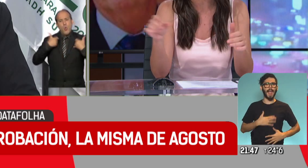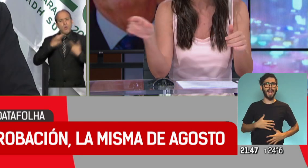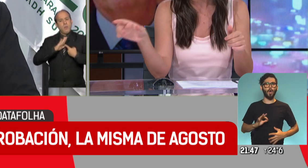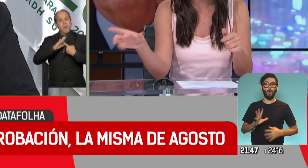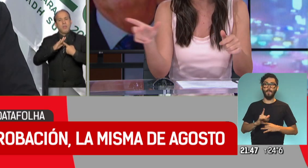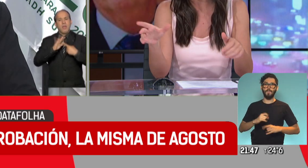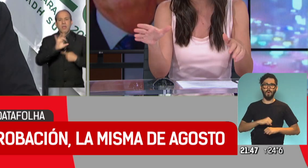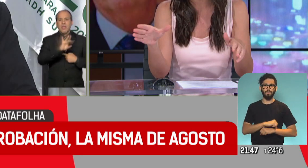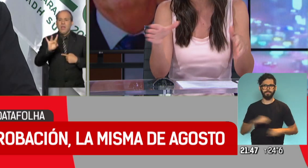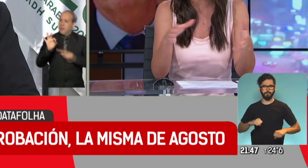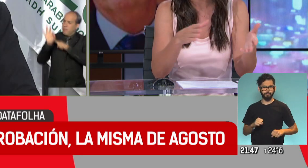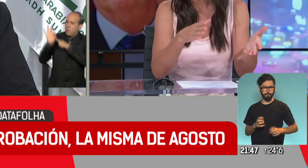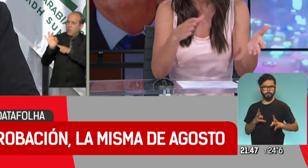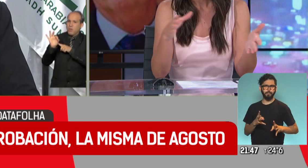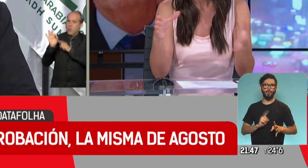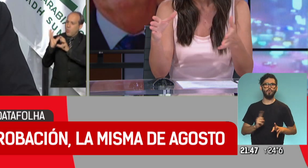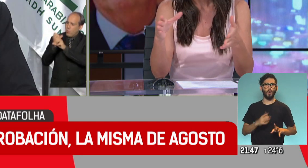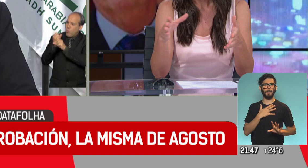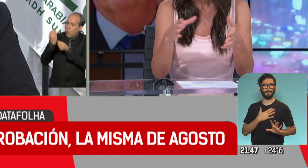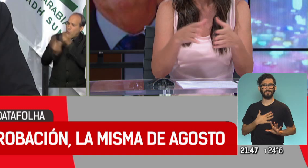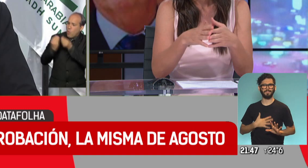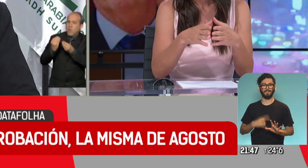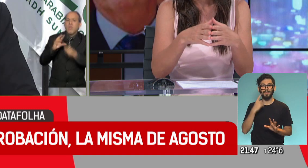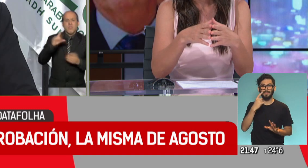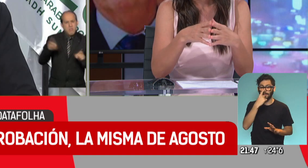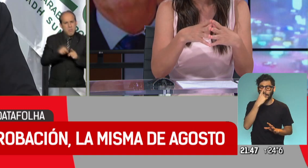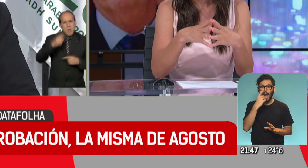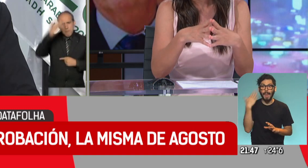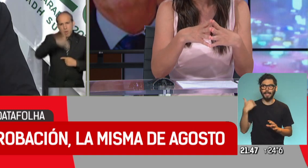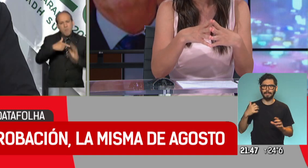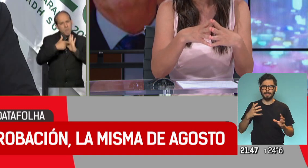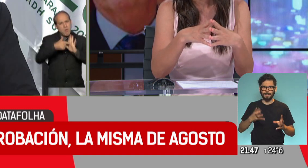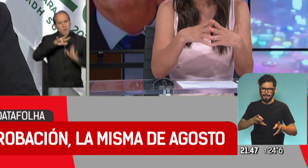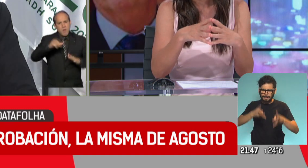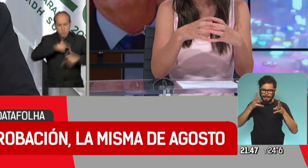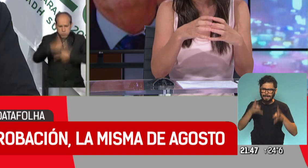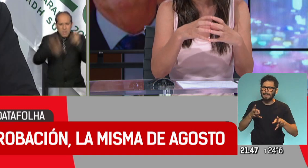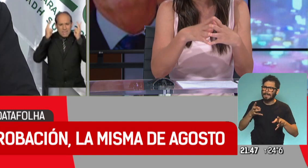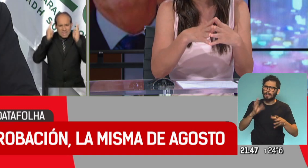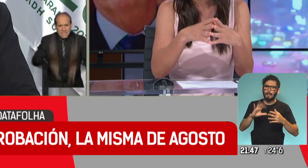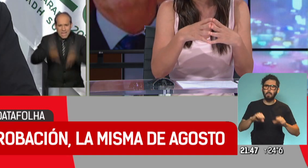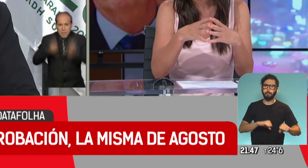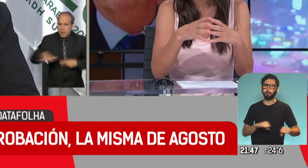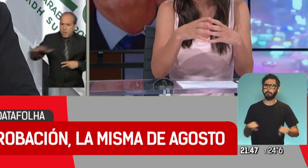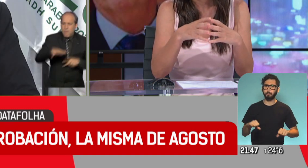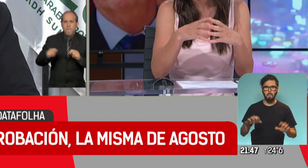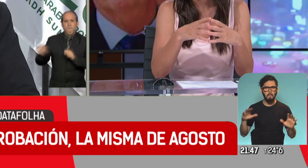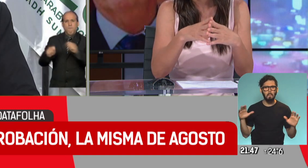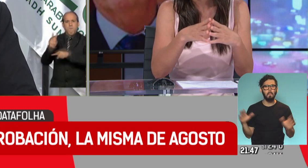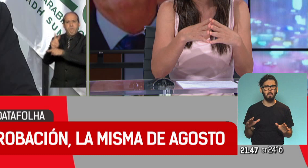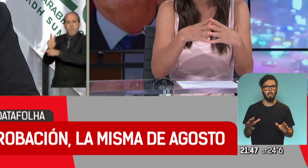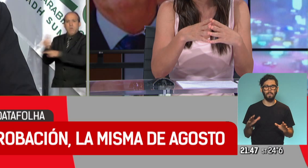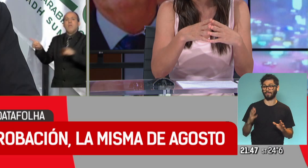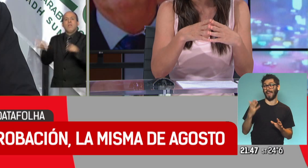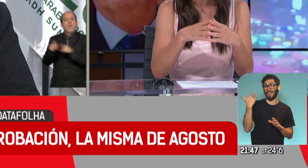al choque. De hecho, fíjate, Ariel. Sí, está alejado de esas imágenes que parecían agresivas, ¿no? Provocadoras, más que nada, en